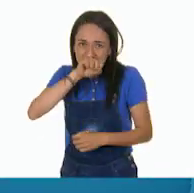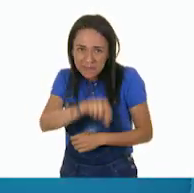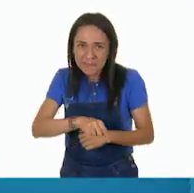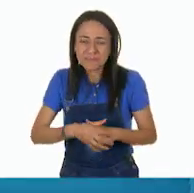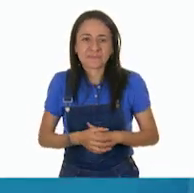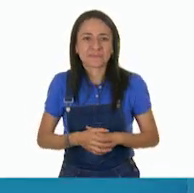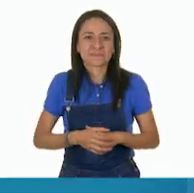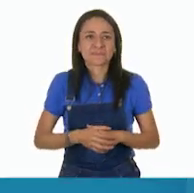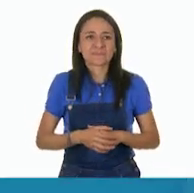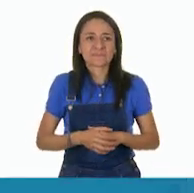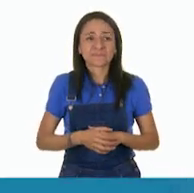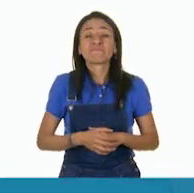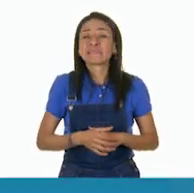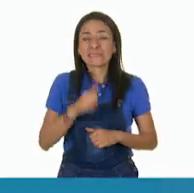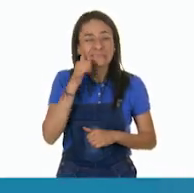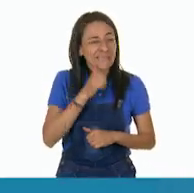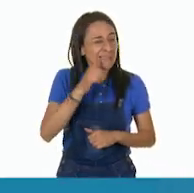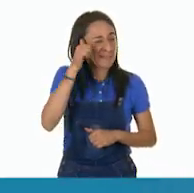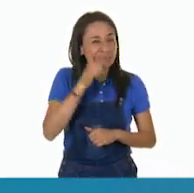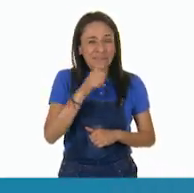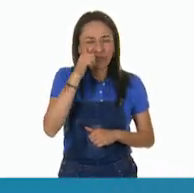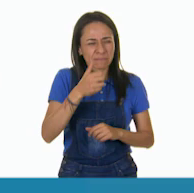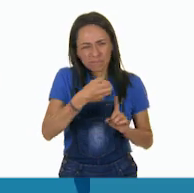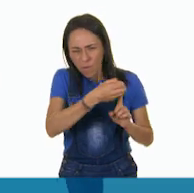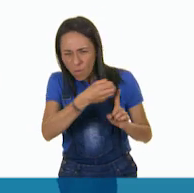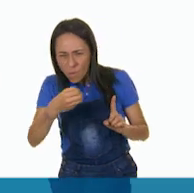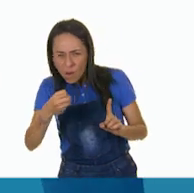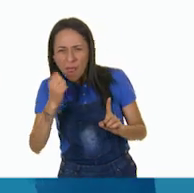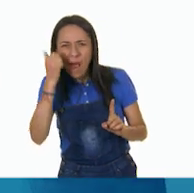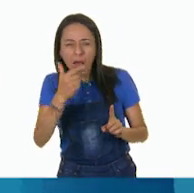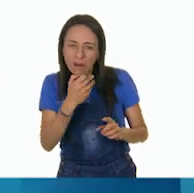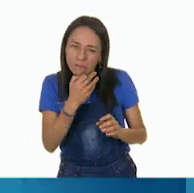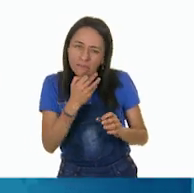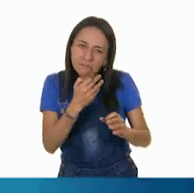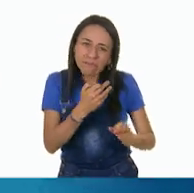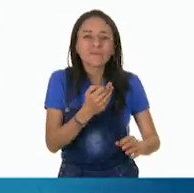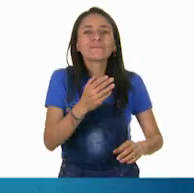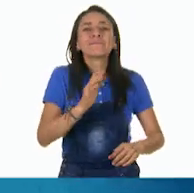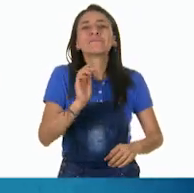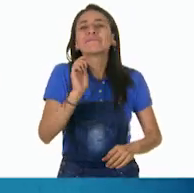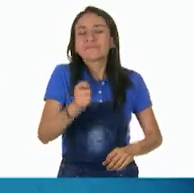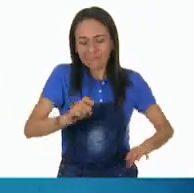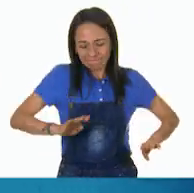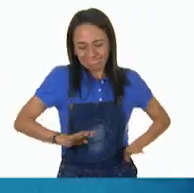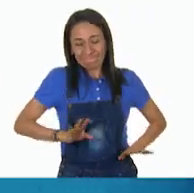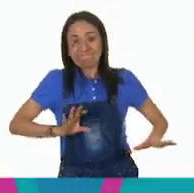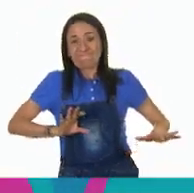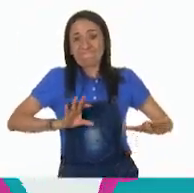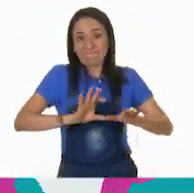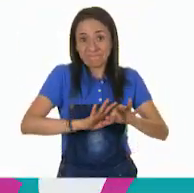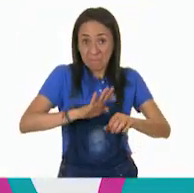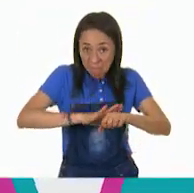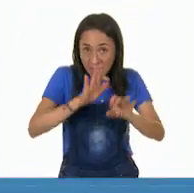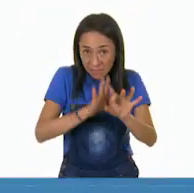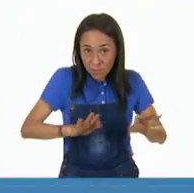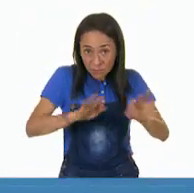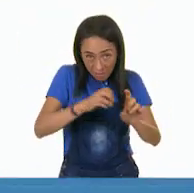siempre habrá un eslogan que nos llame la atención porque lo hacen a nuestra medida pero lo que importa no es el eslogan sino el producto